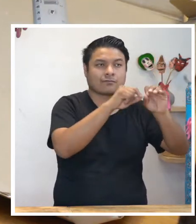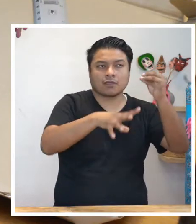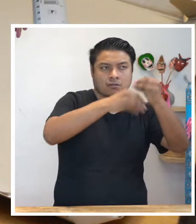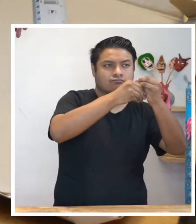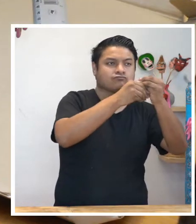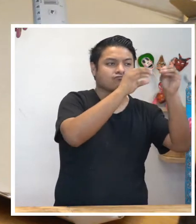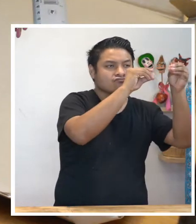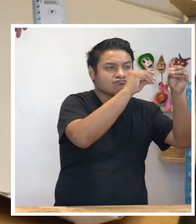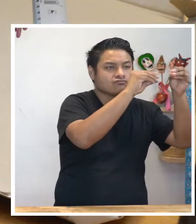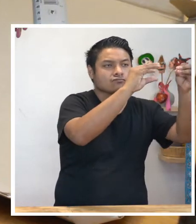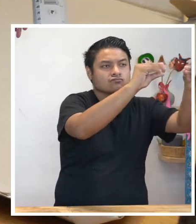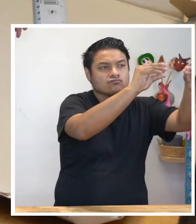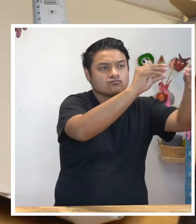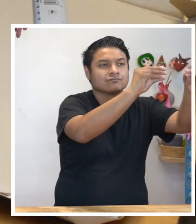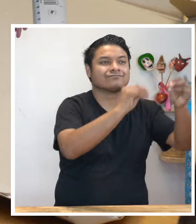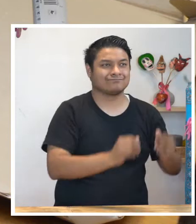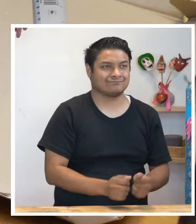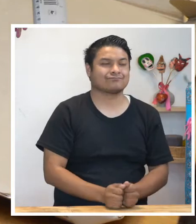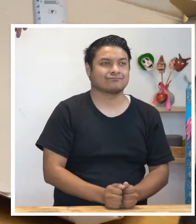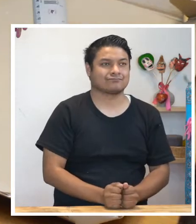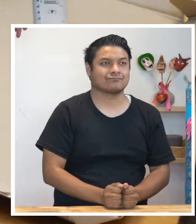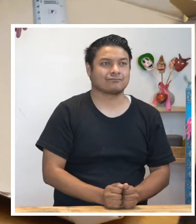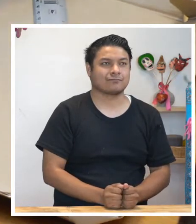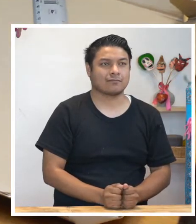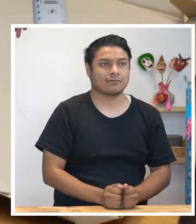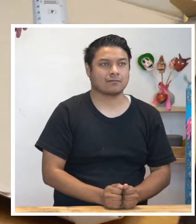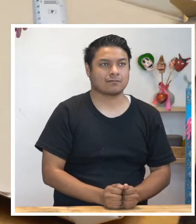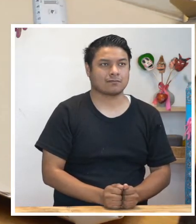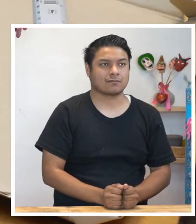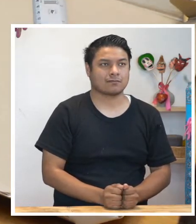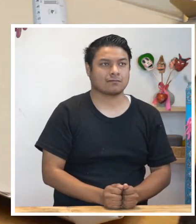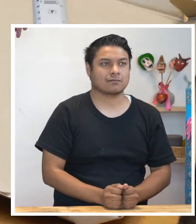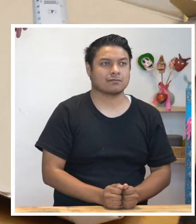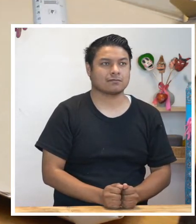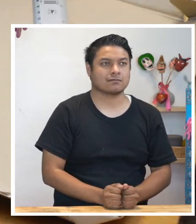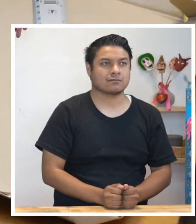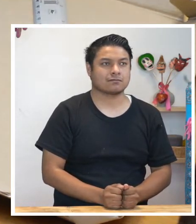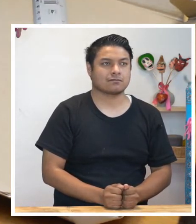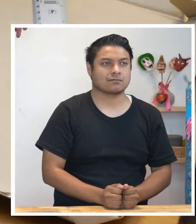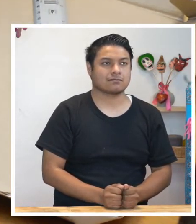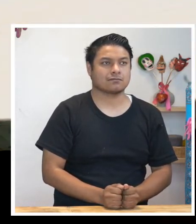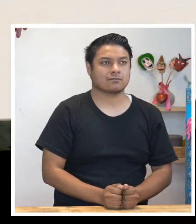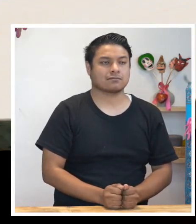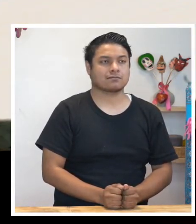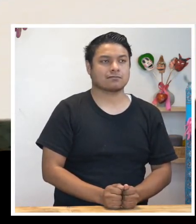para que quede de esta manera. Ok, ahora vamos a la parte del